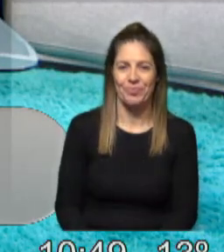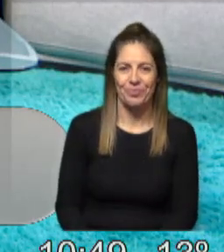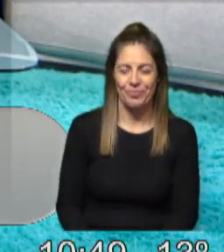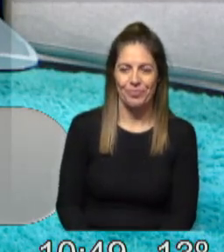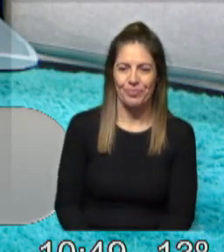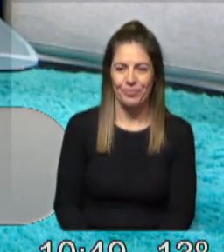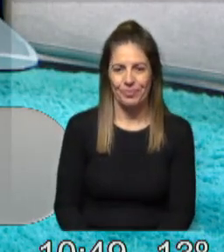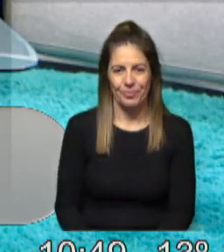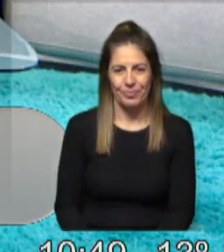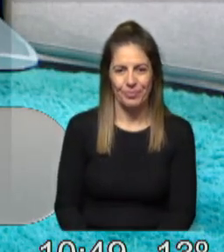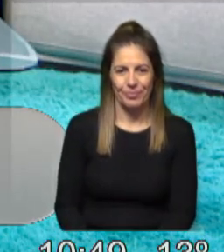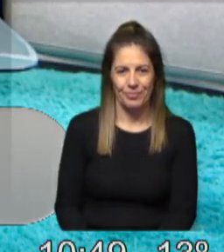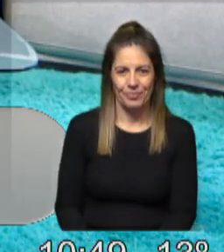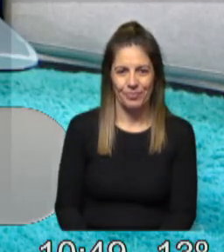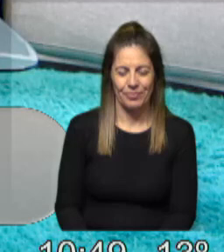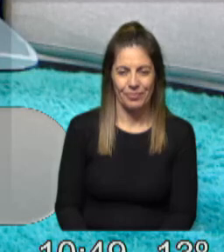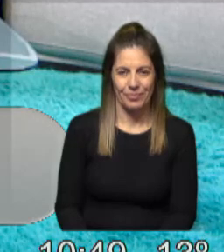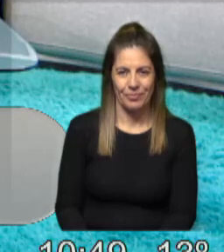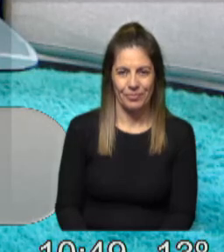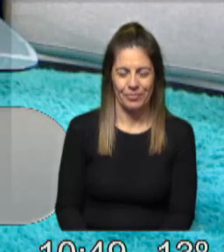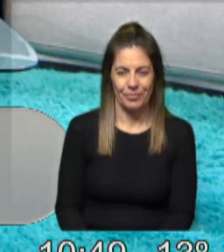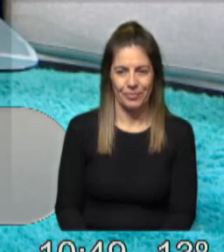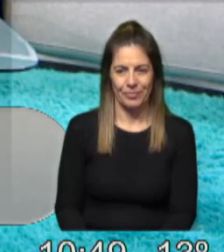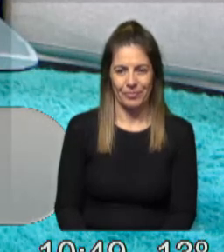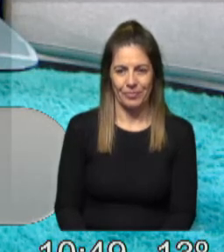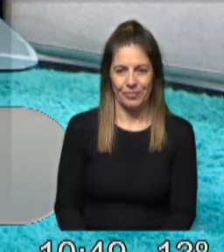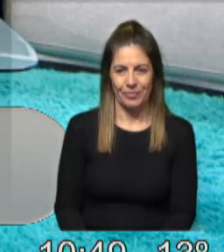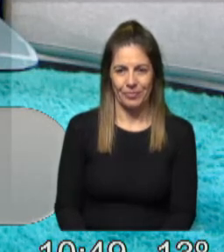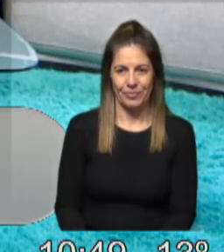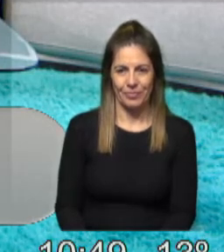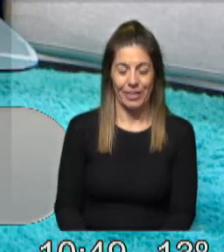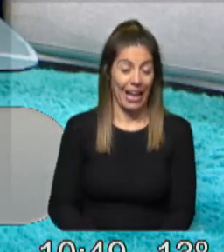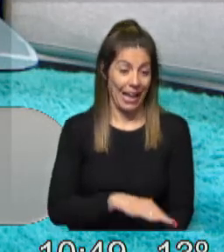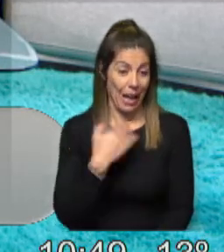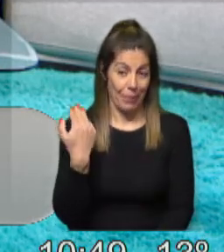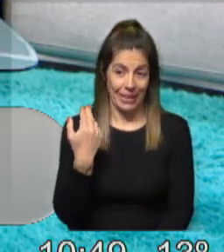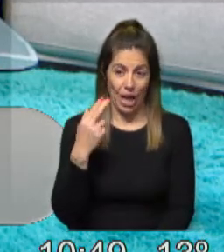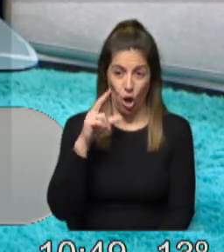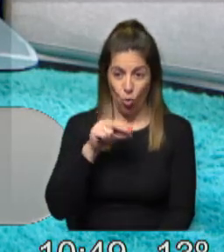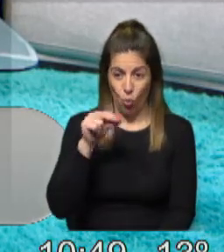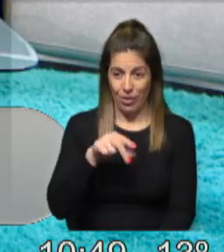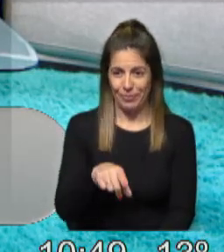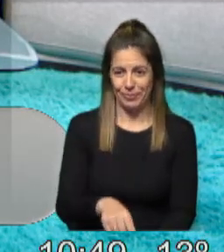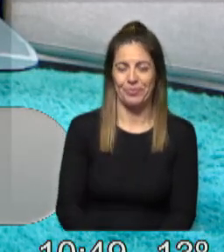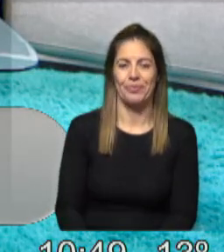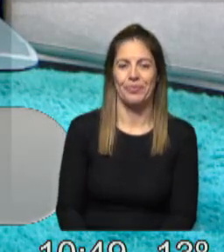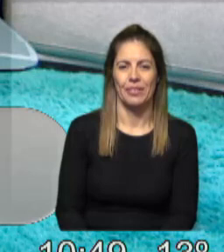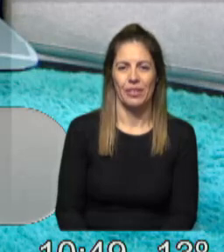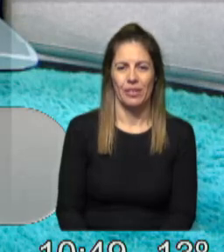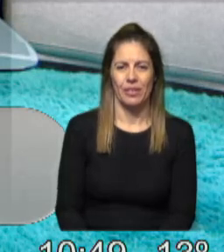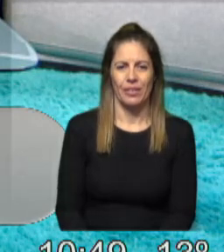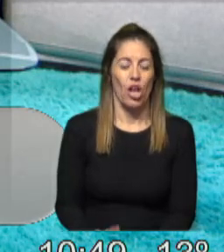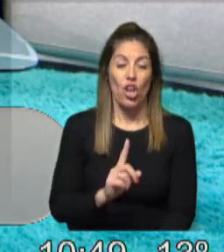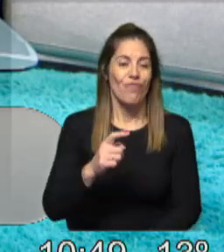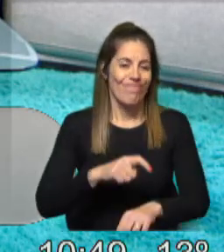¡Maravilla! Ahora viene el cuerpo decapitado. Hay que decapitar a uno, pero bueno. Seguimos. No nos da el tiempo. No